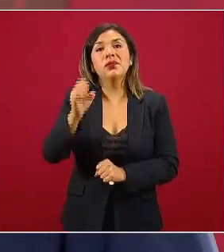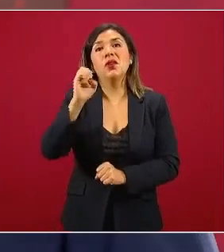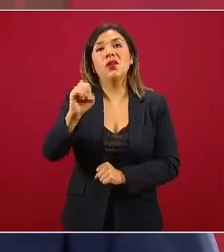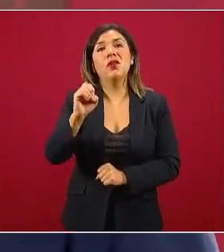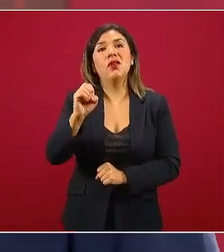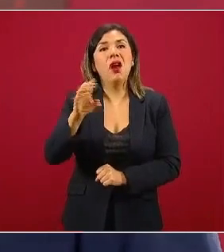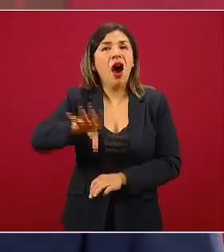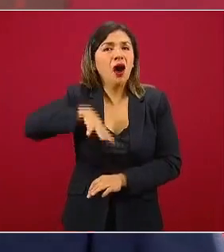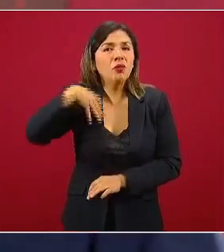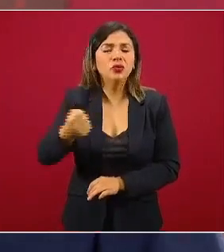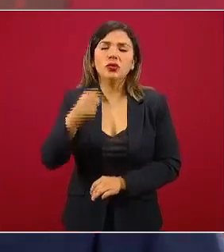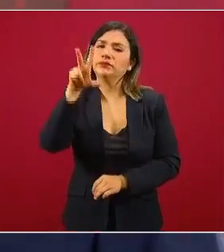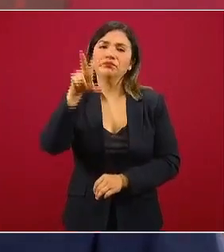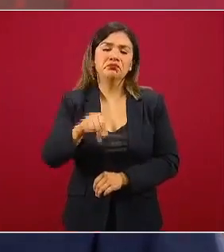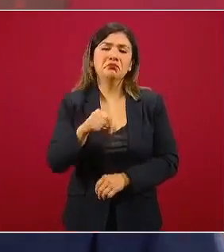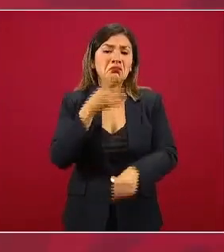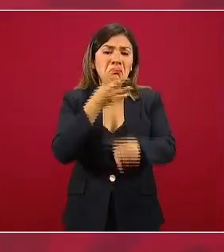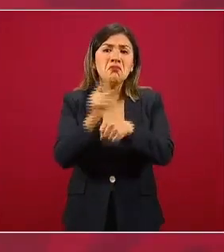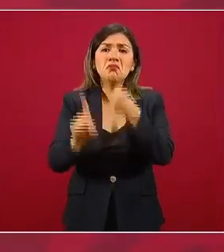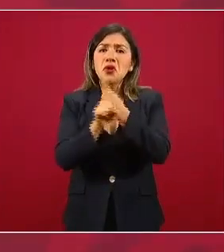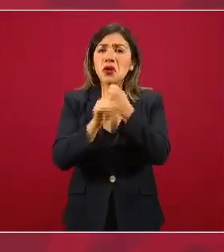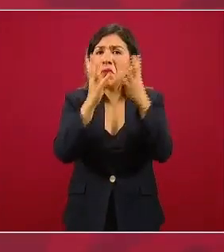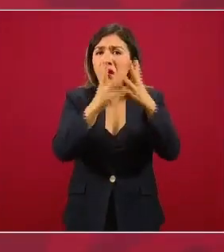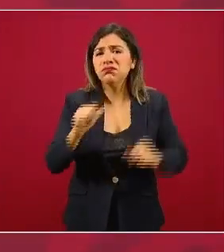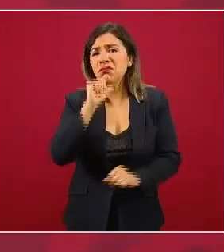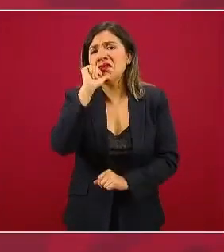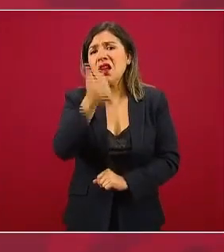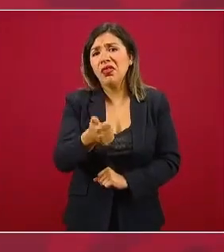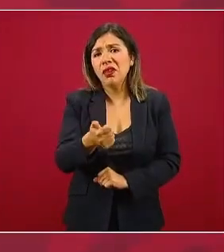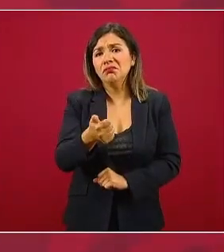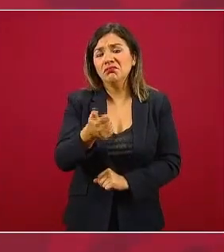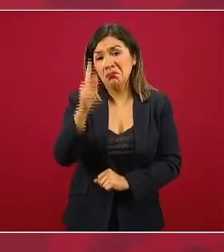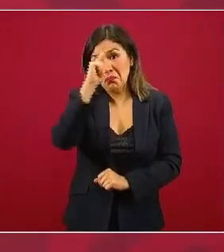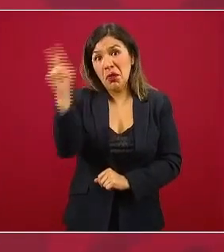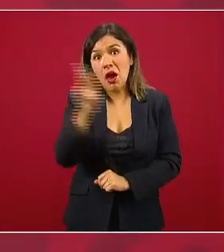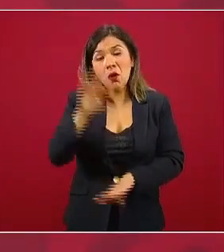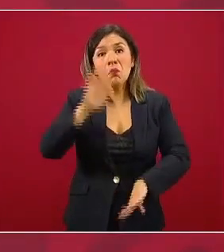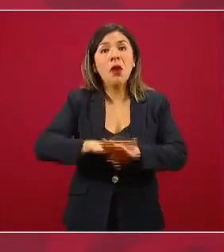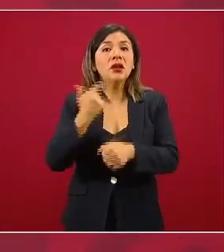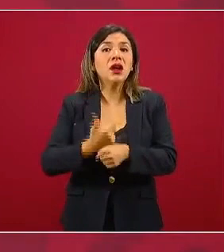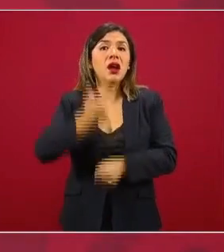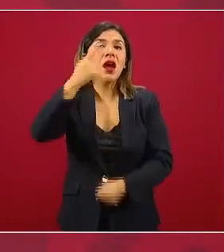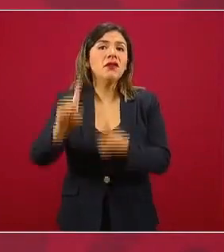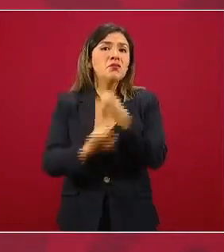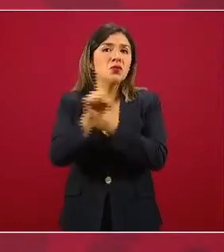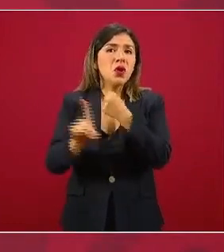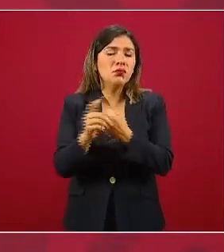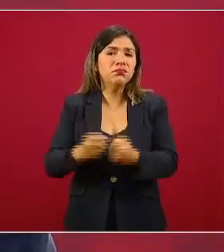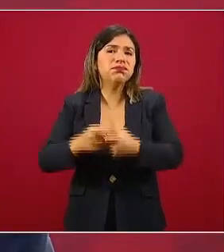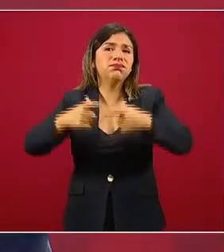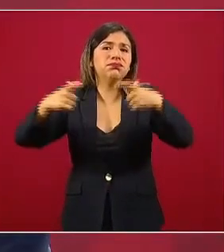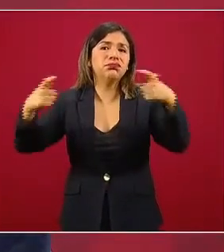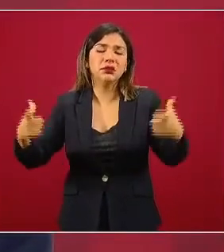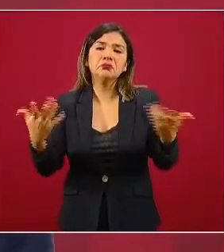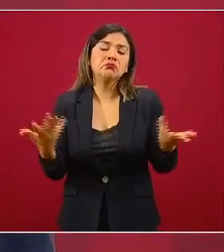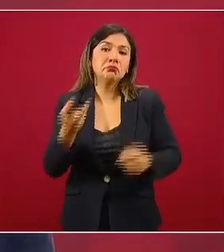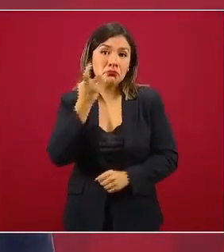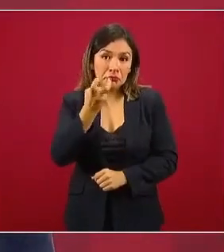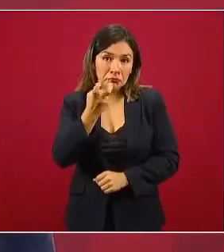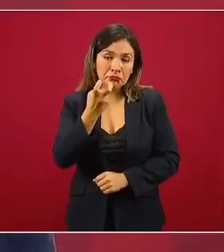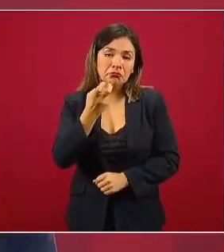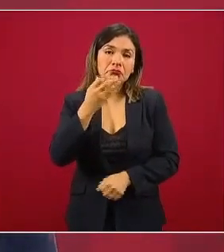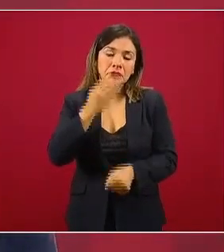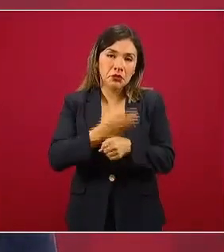Eso no resuelve los problemas, al contrario, los complica. Entonces, hacer